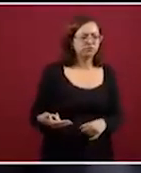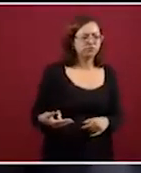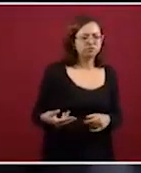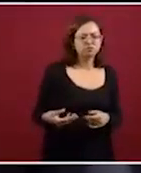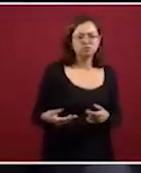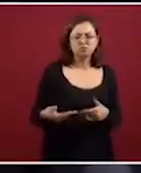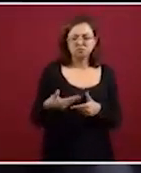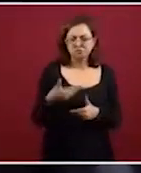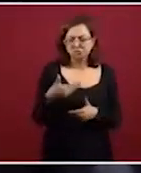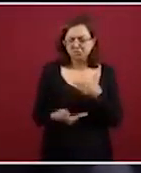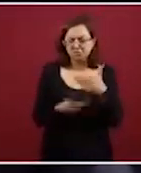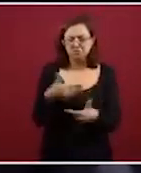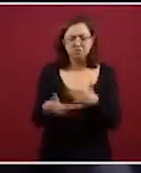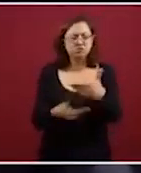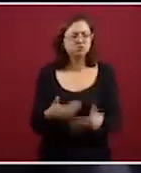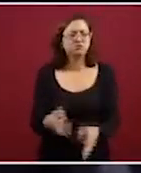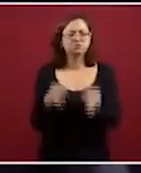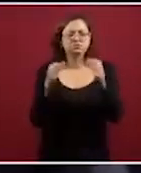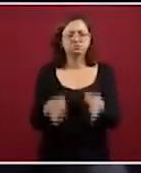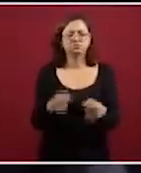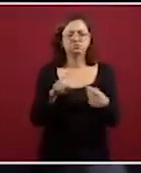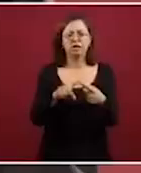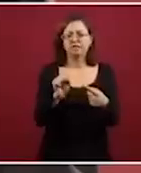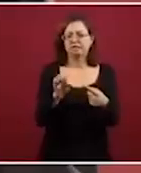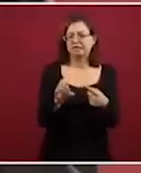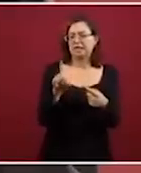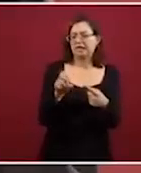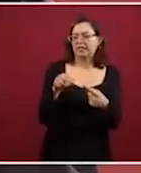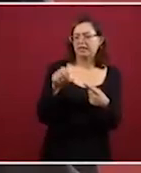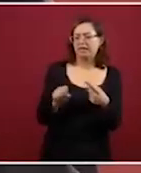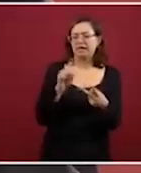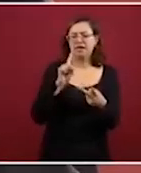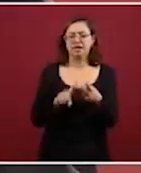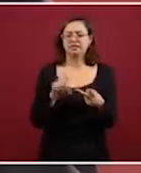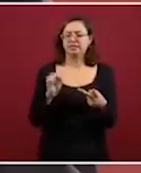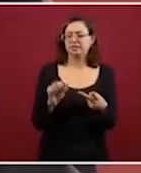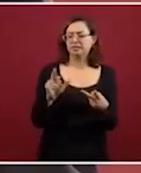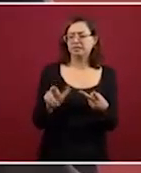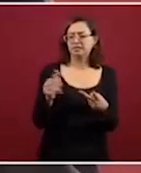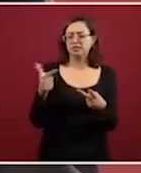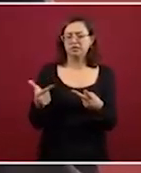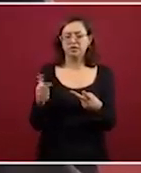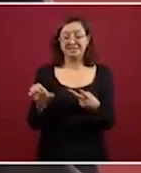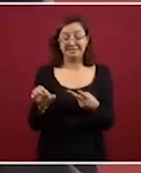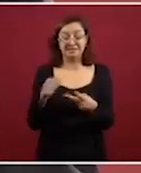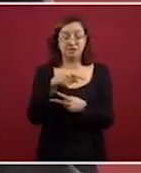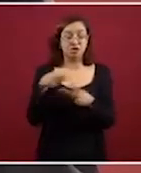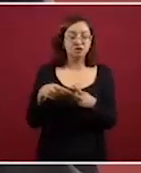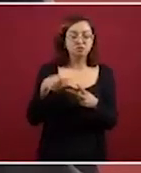llevada a cabo por la Secretaría de la Defensa y por la Secretaría de Relaciones Exteriores.